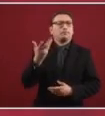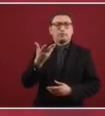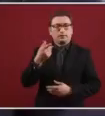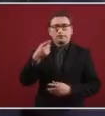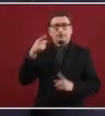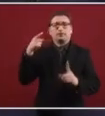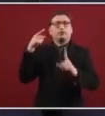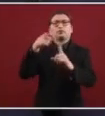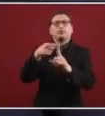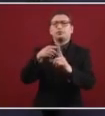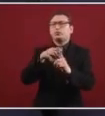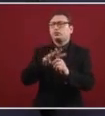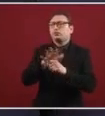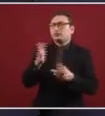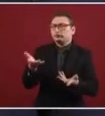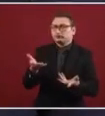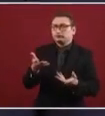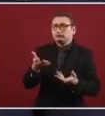buscar